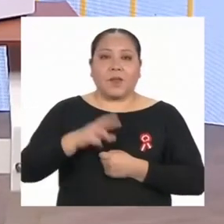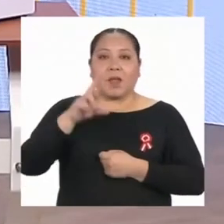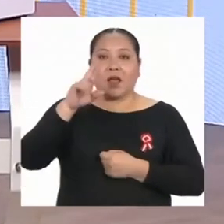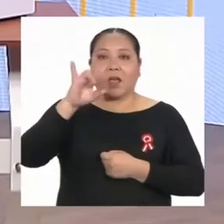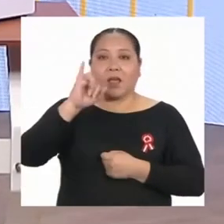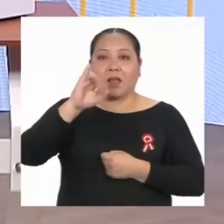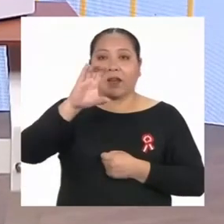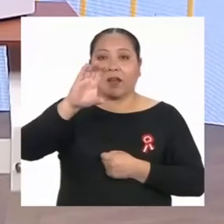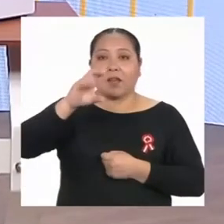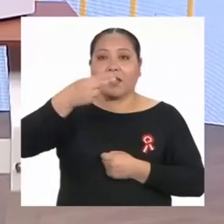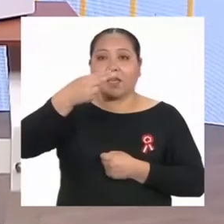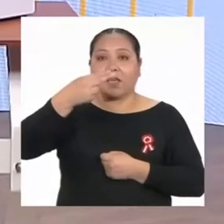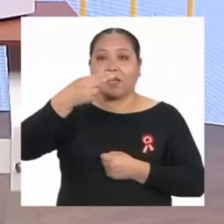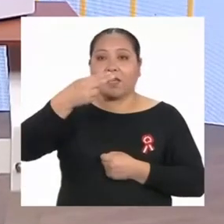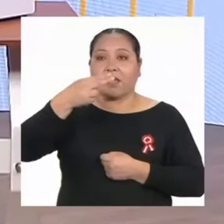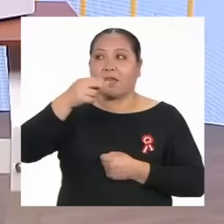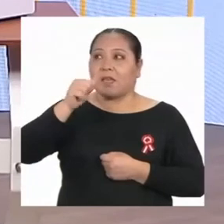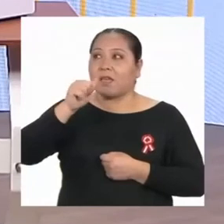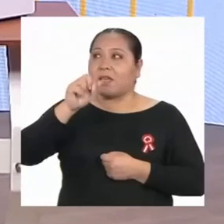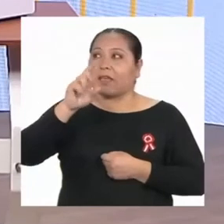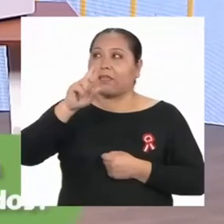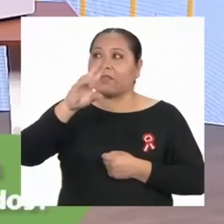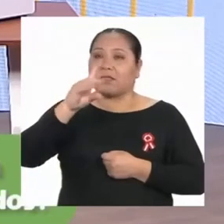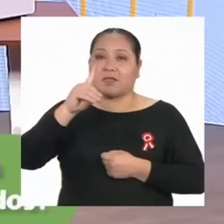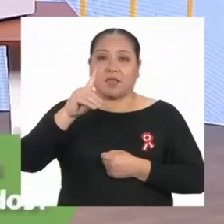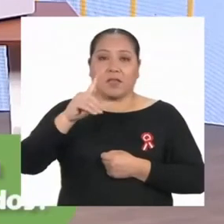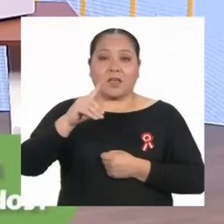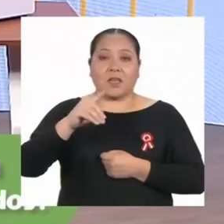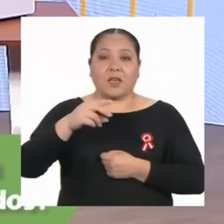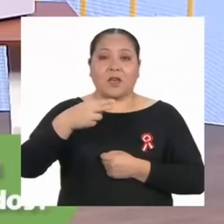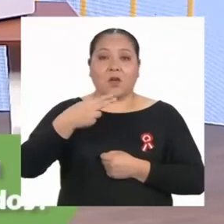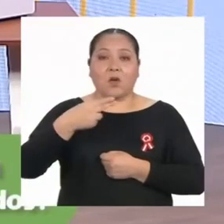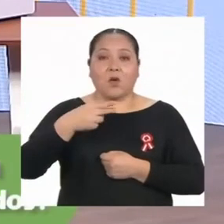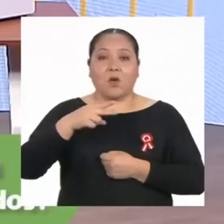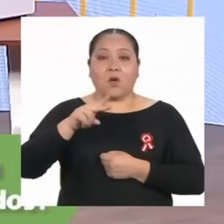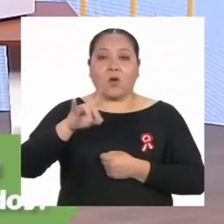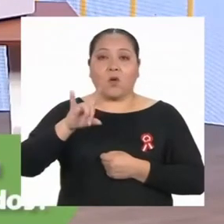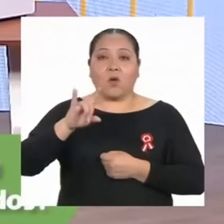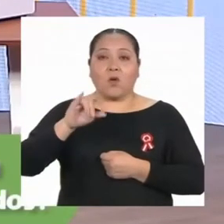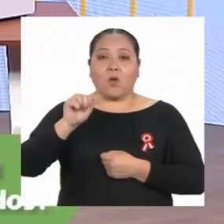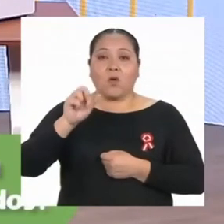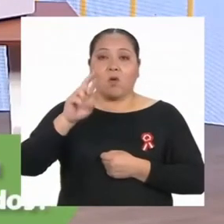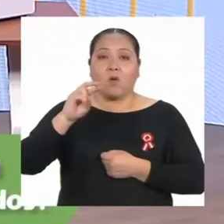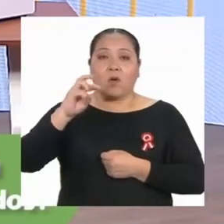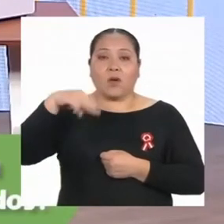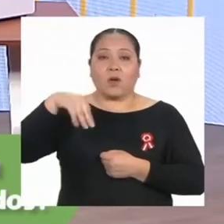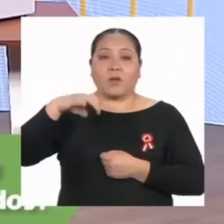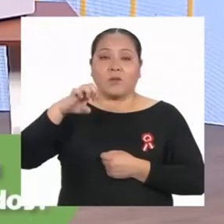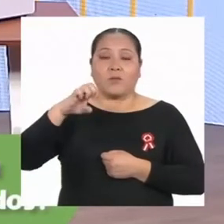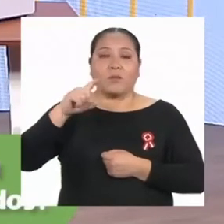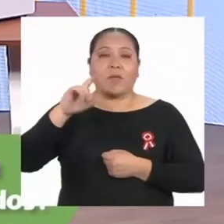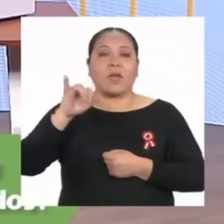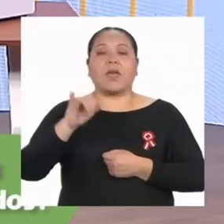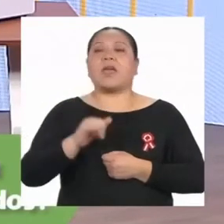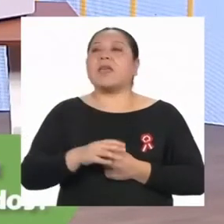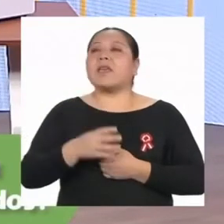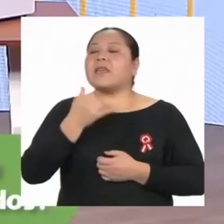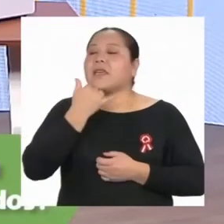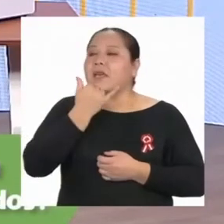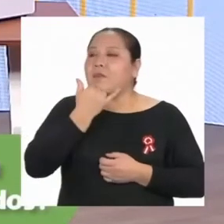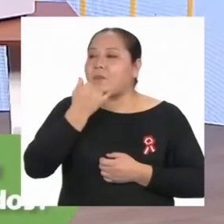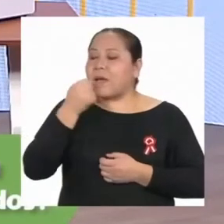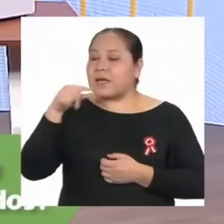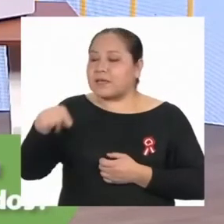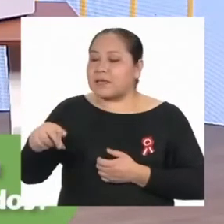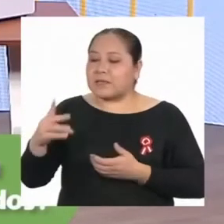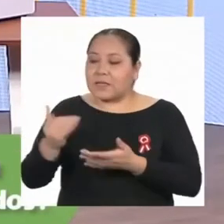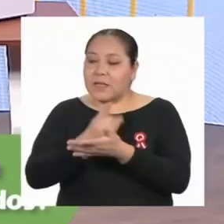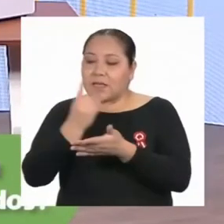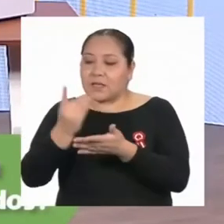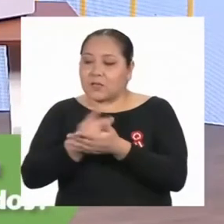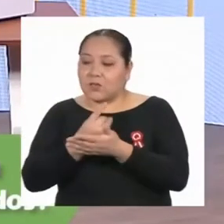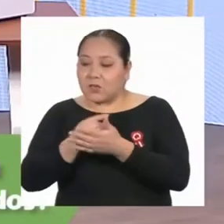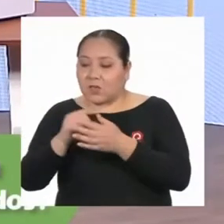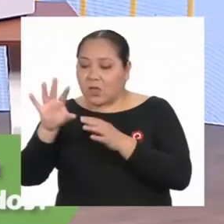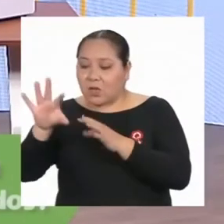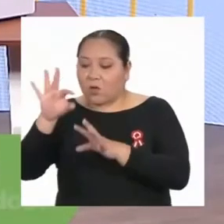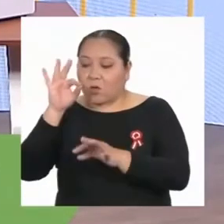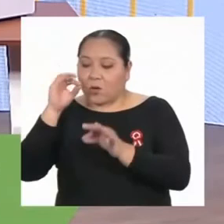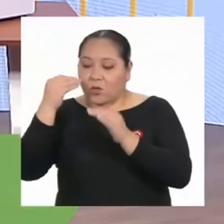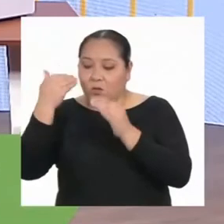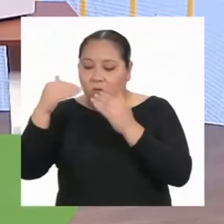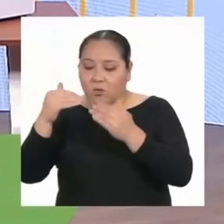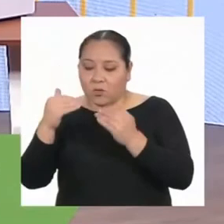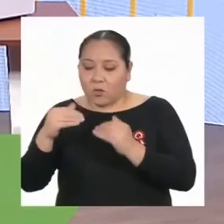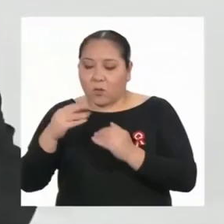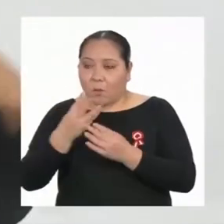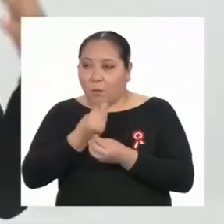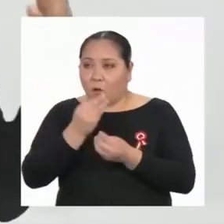Richard, de Guarmey, quiere saber, ¿qué pasa cuando busco una palabra en el diccionario y tiene muchos significados?